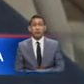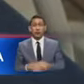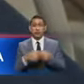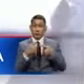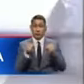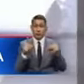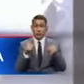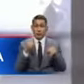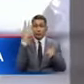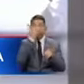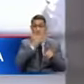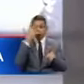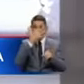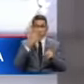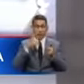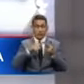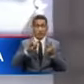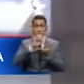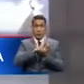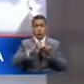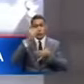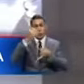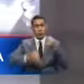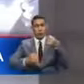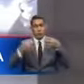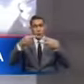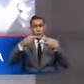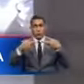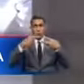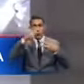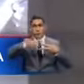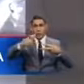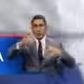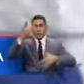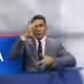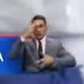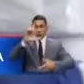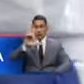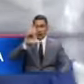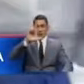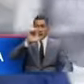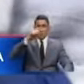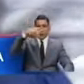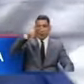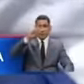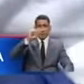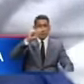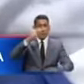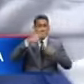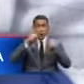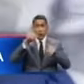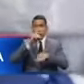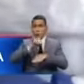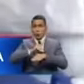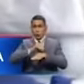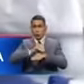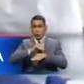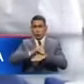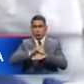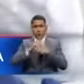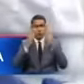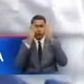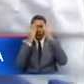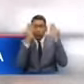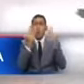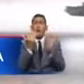de Esmeraldas y la provincia de Imbabura. Pese a los avances científicos, la ciencia no ha logrado identificar el tiempo de incubación